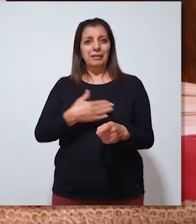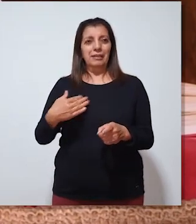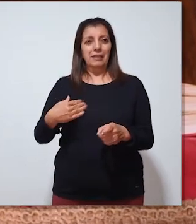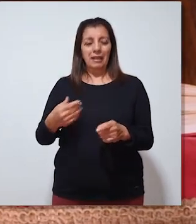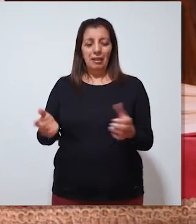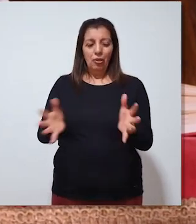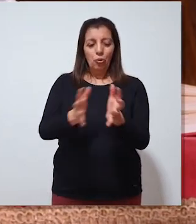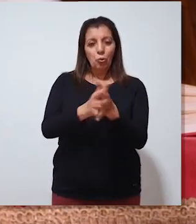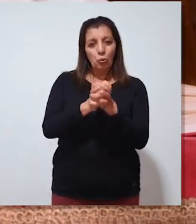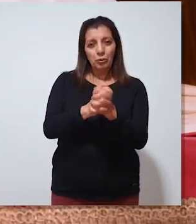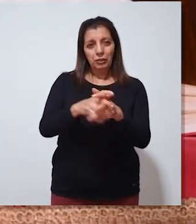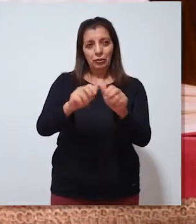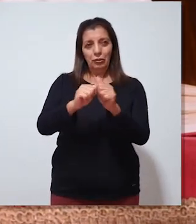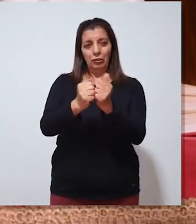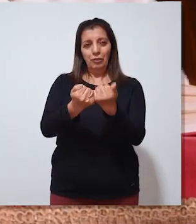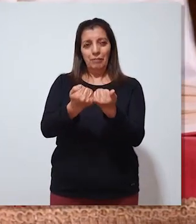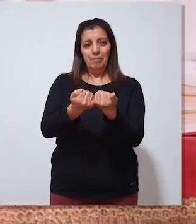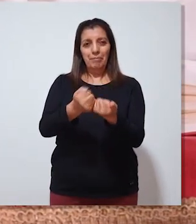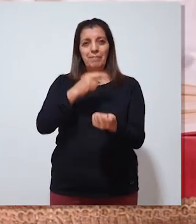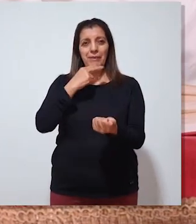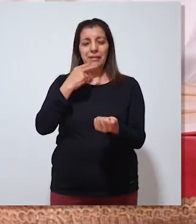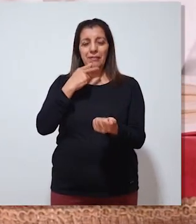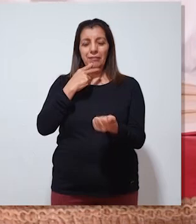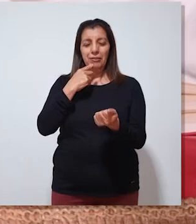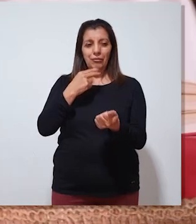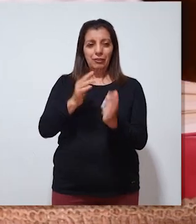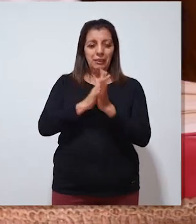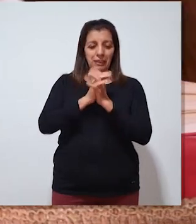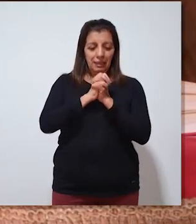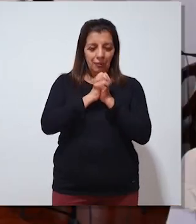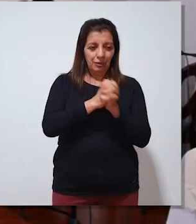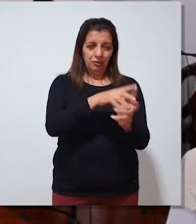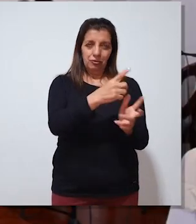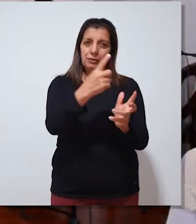nuestros propósitos de servicio y oración.